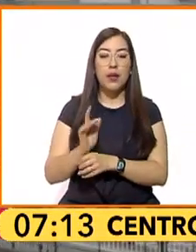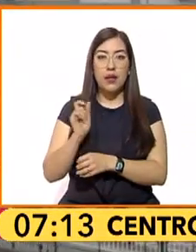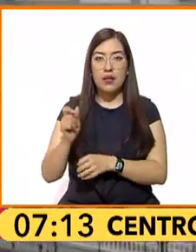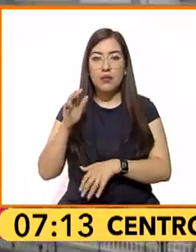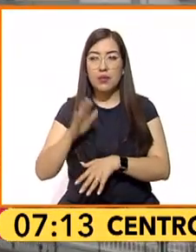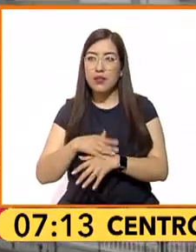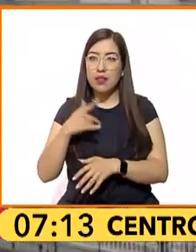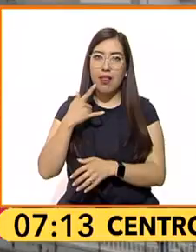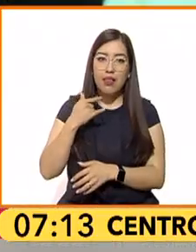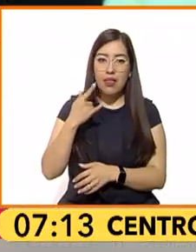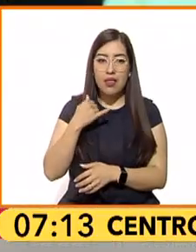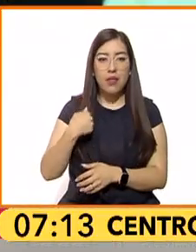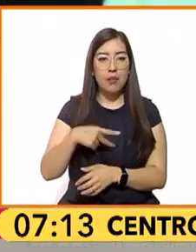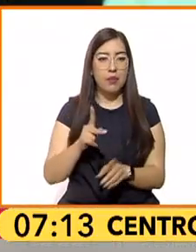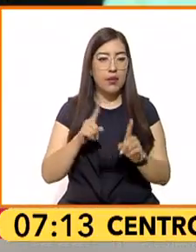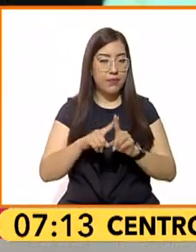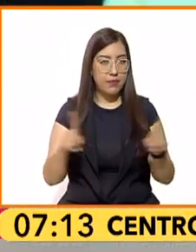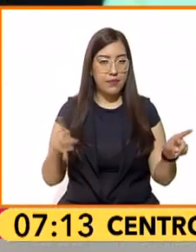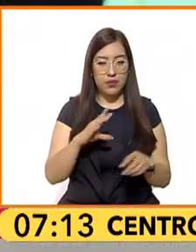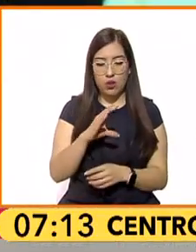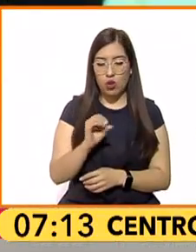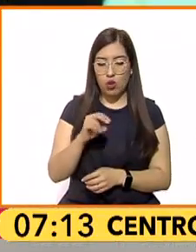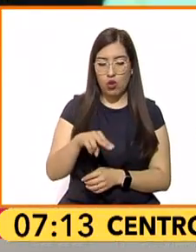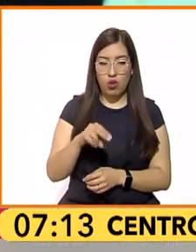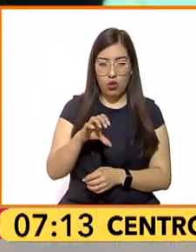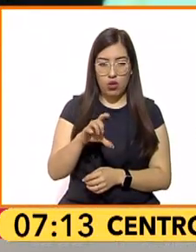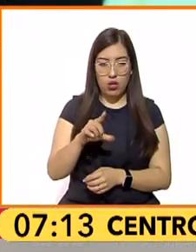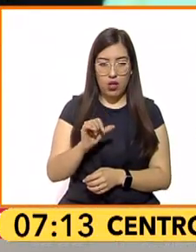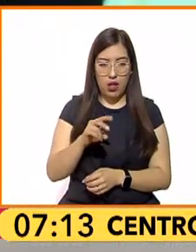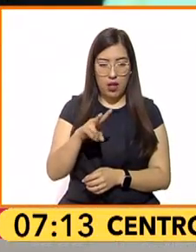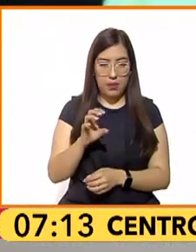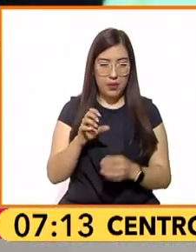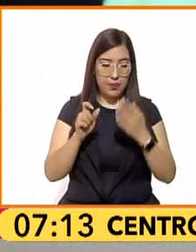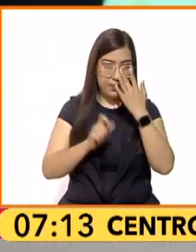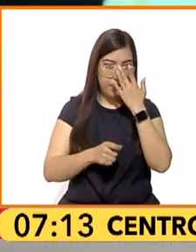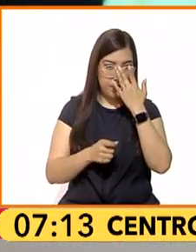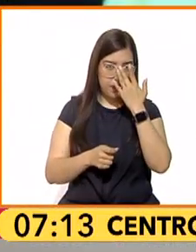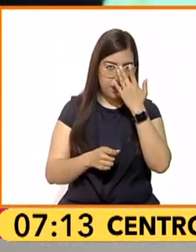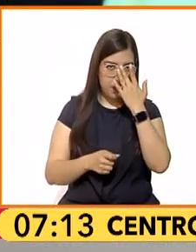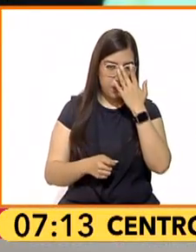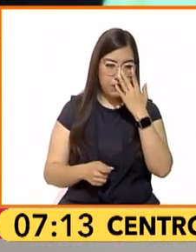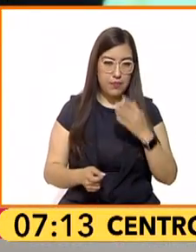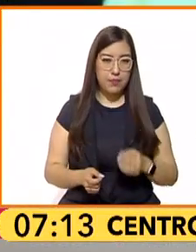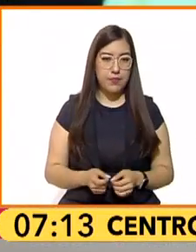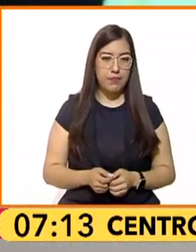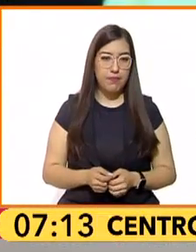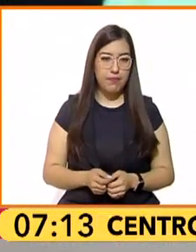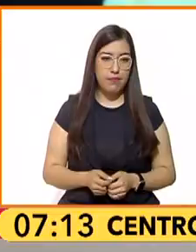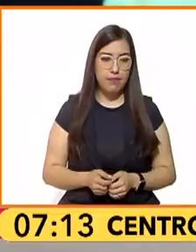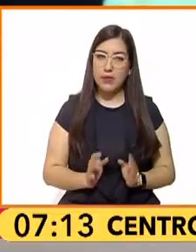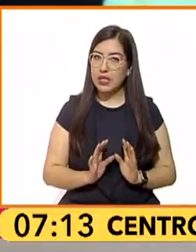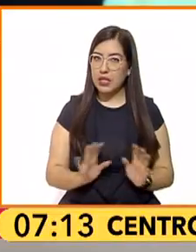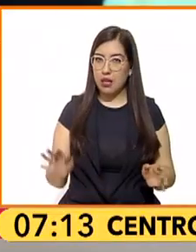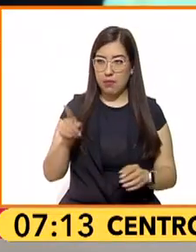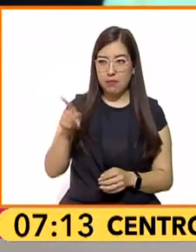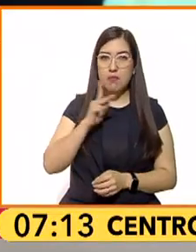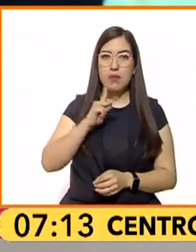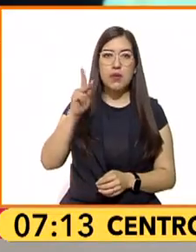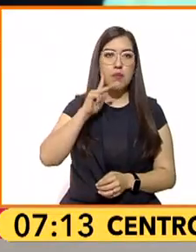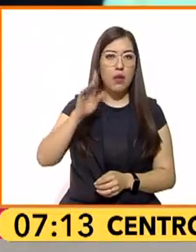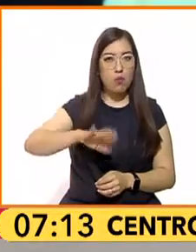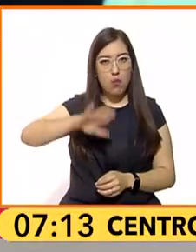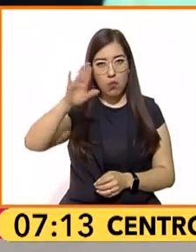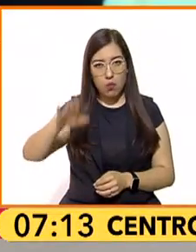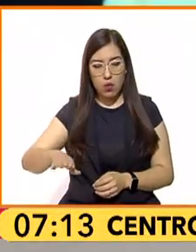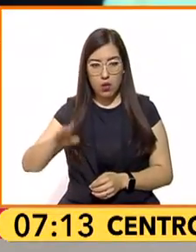realidad. Un cónclave, primero se declara la muerte del Papa. Y hay todo un ritual, ¿no? Desde